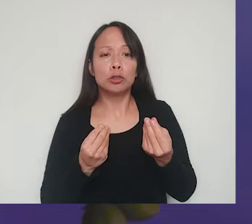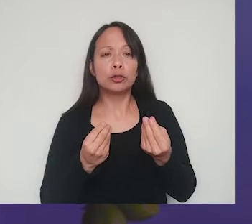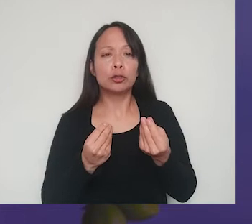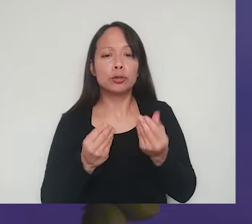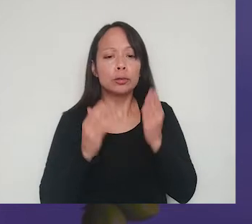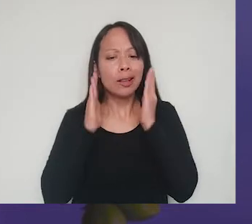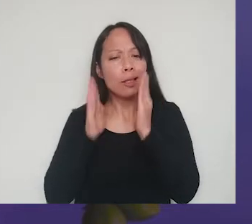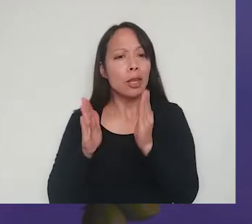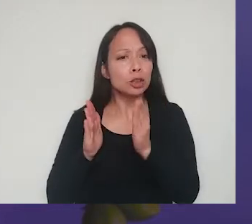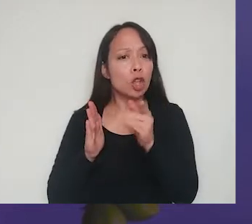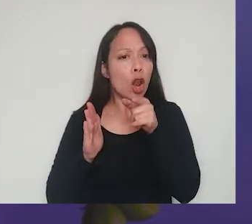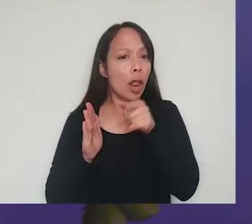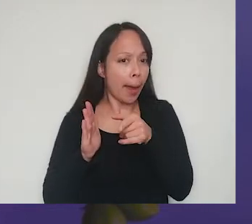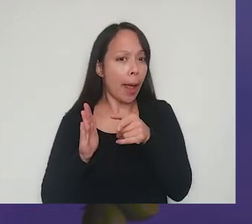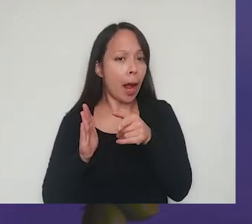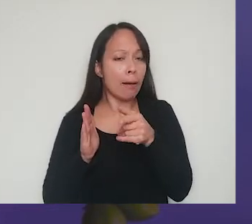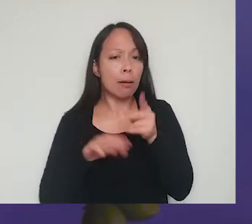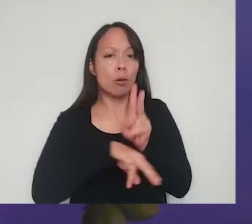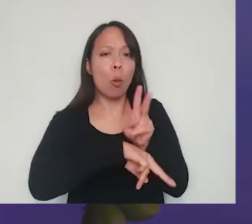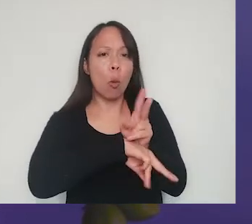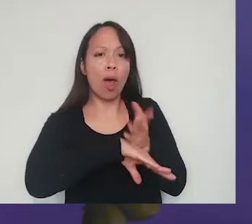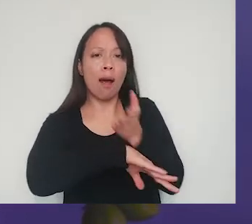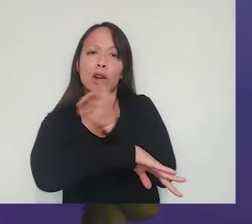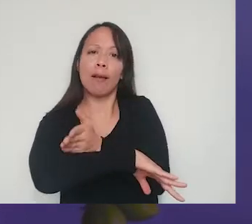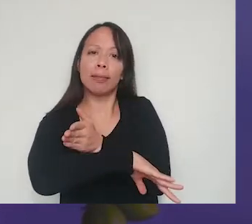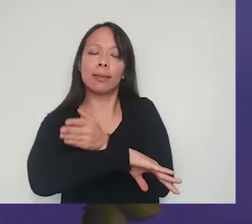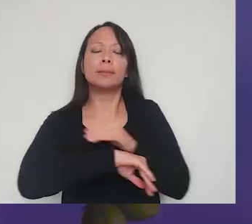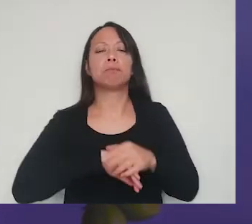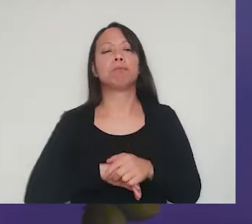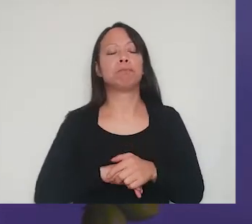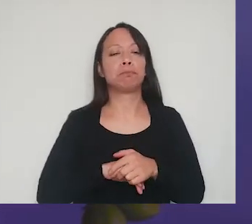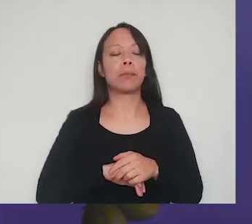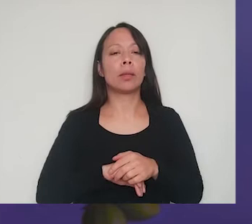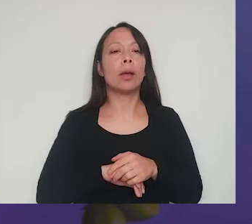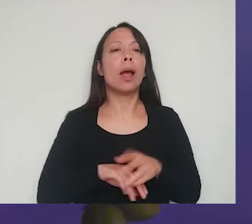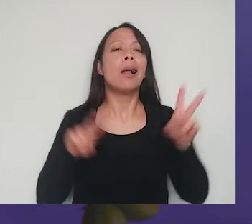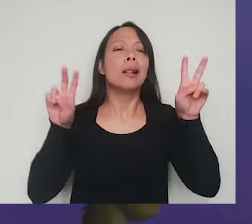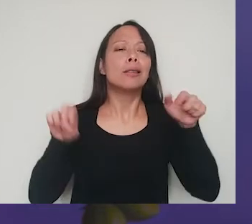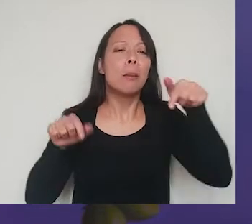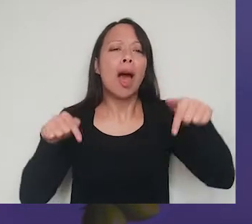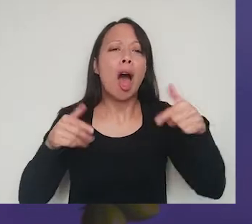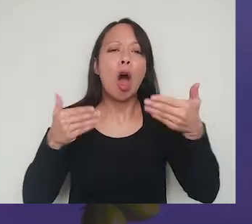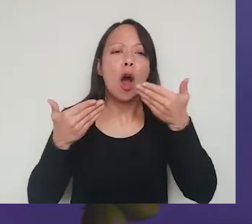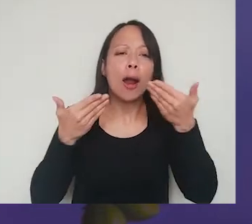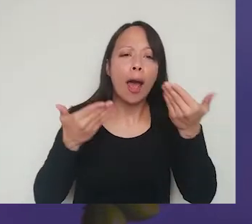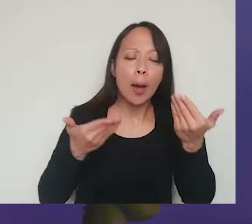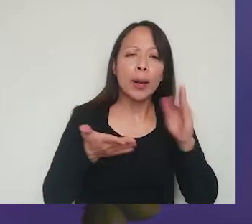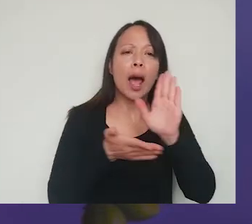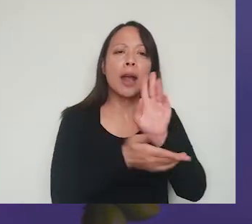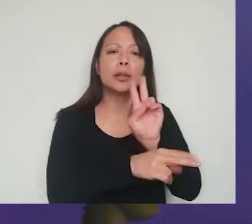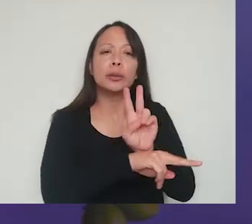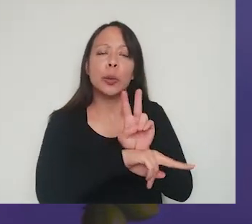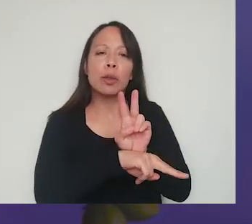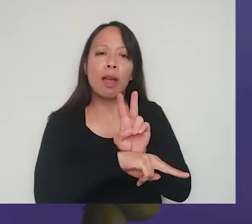y es por eso que se pone mucha atención y se focaliza mucho en la prevención. En la temática que nos convoca,